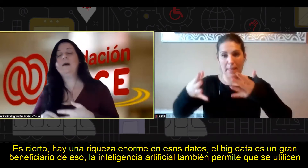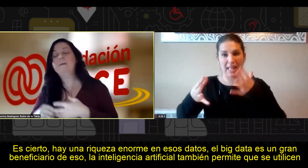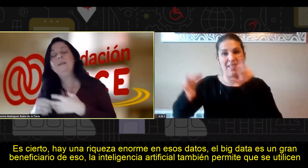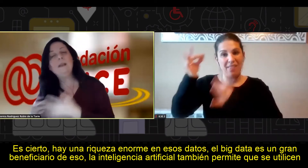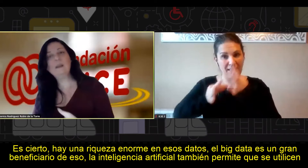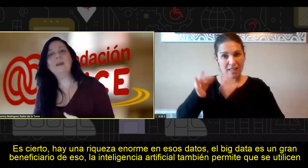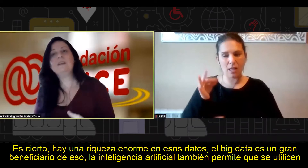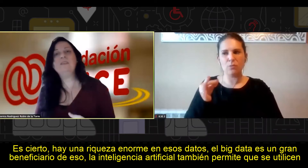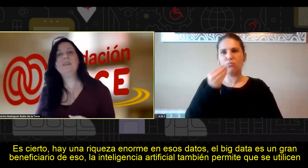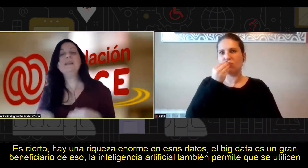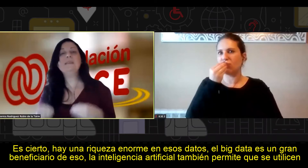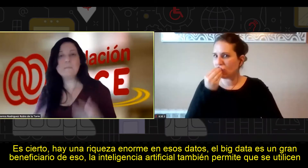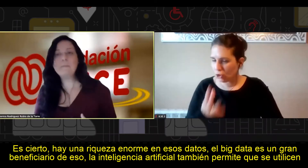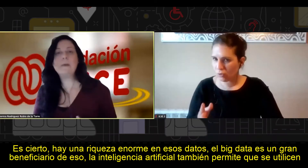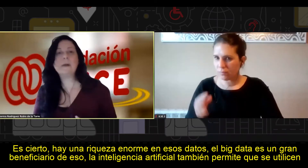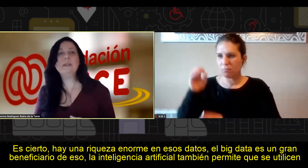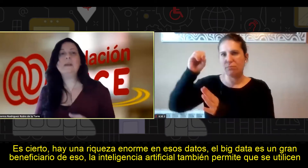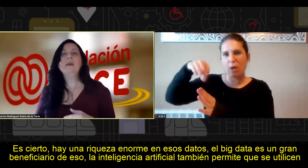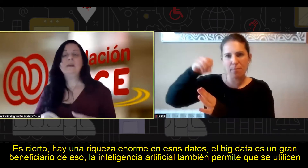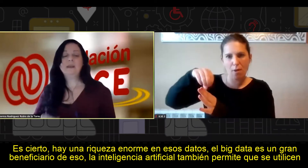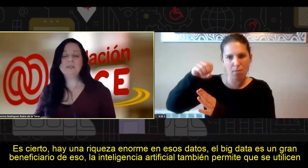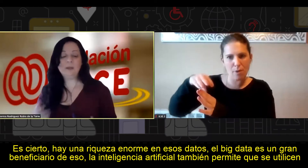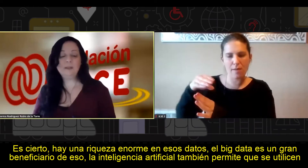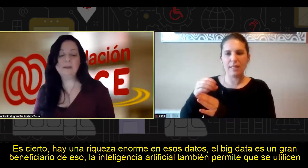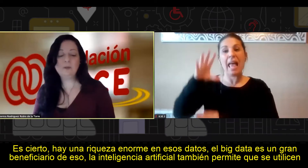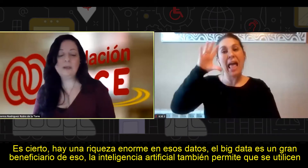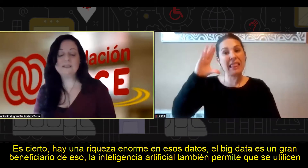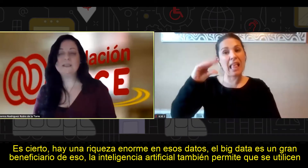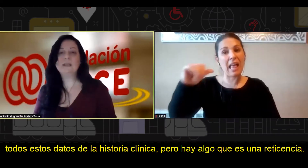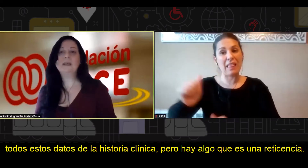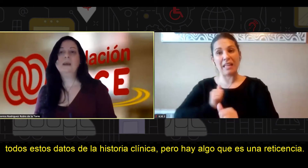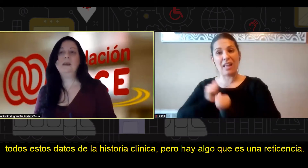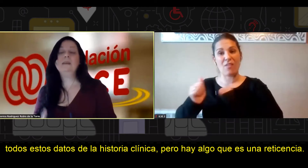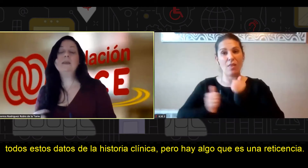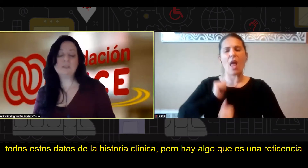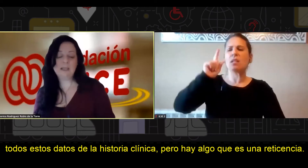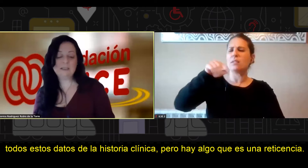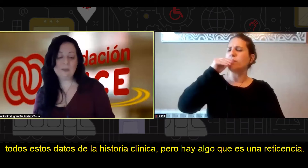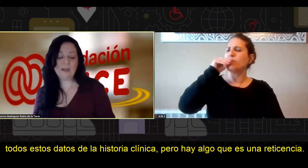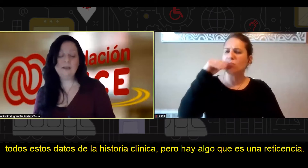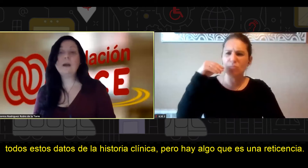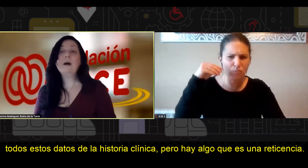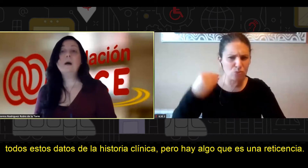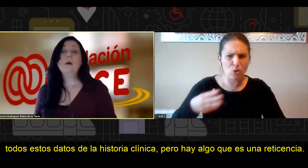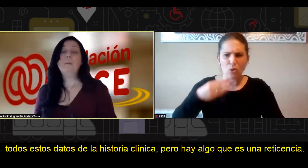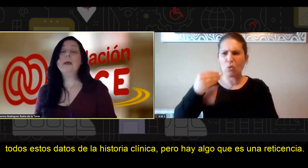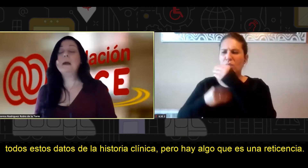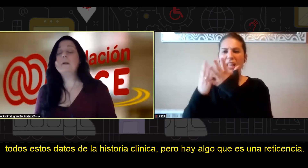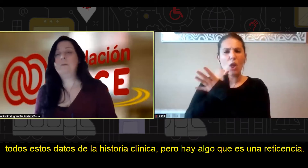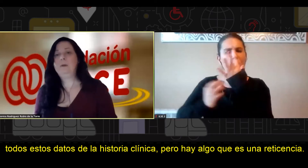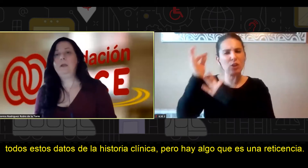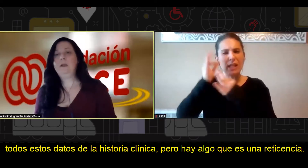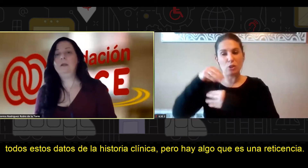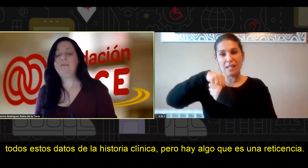la inteligencia artificial también permite que se utilicen todas esas datos de la historia clínica, pero hay